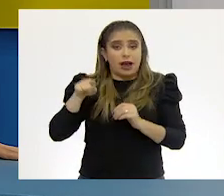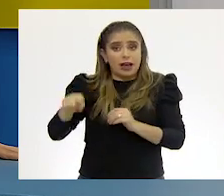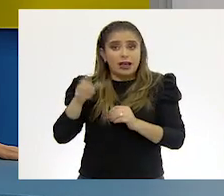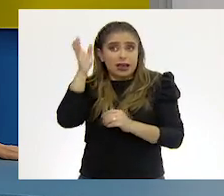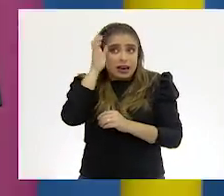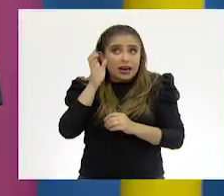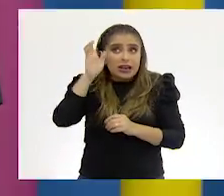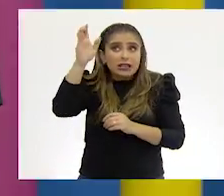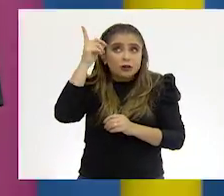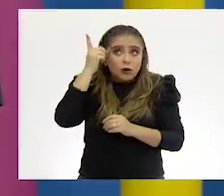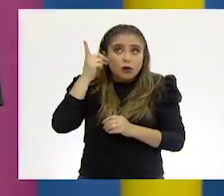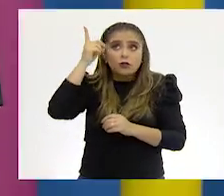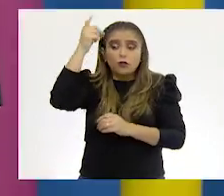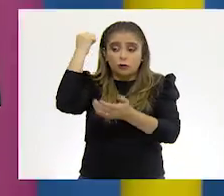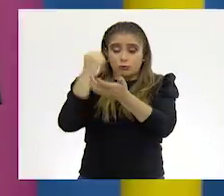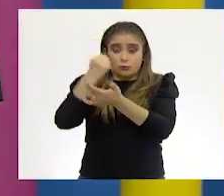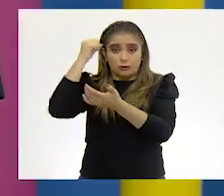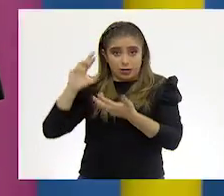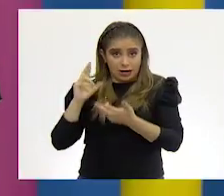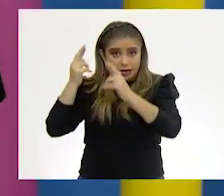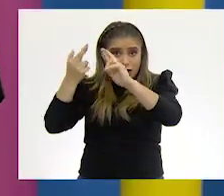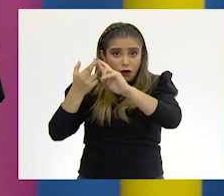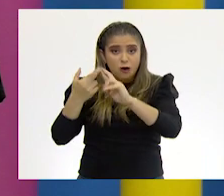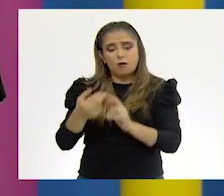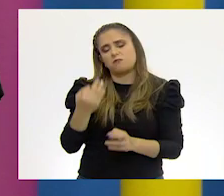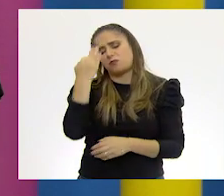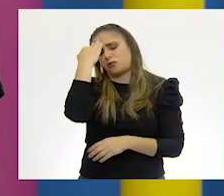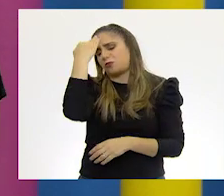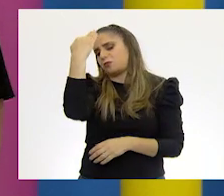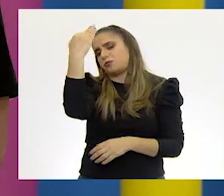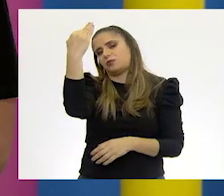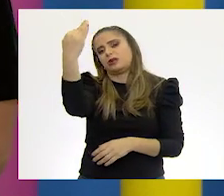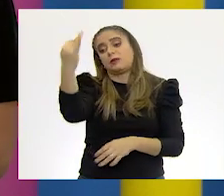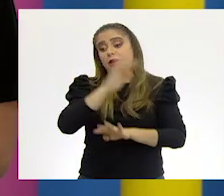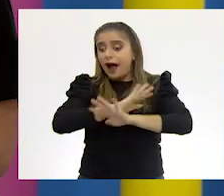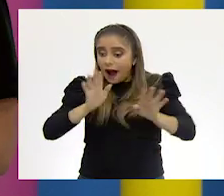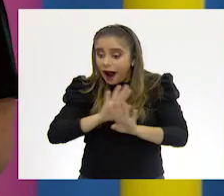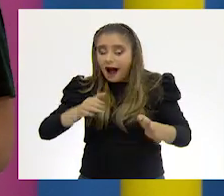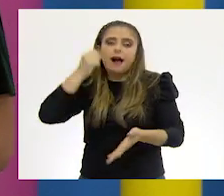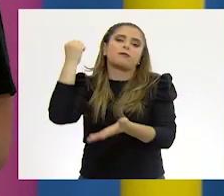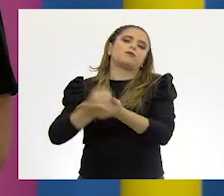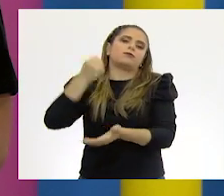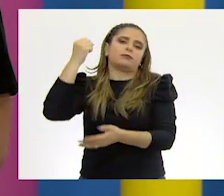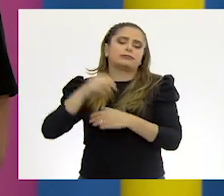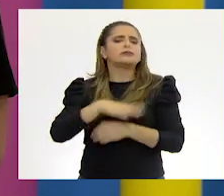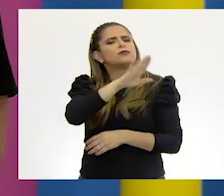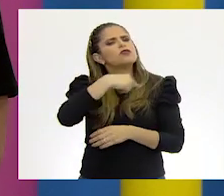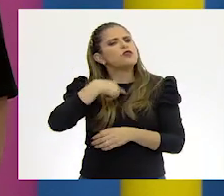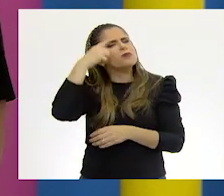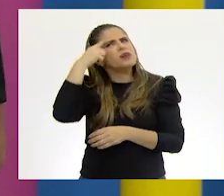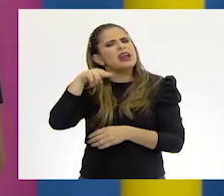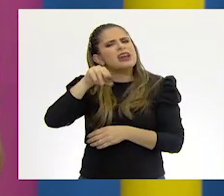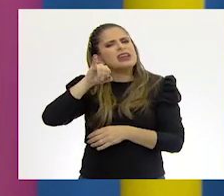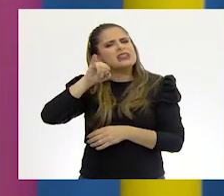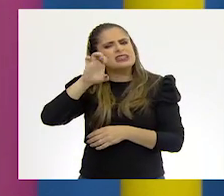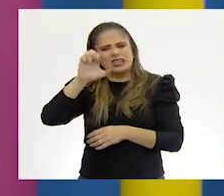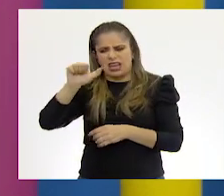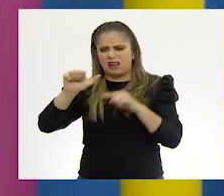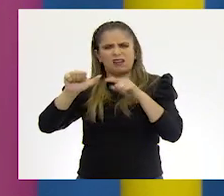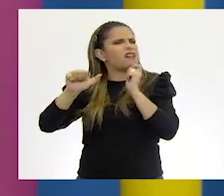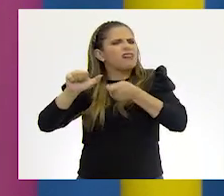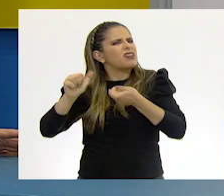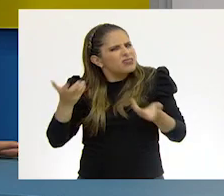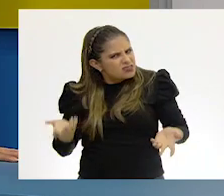religión. Oye, Vero, pero yo había escuchado acerca del Concilio de Nicea. ¿Qué sabes sobre